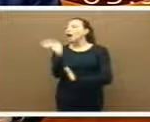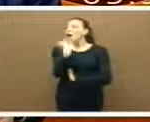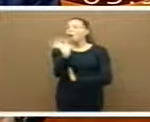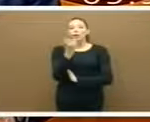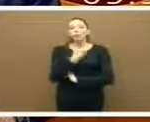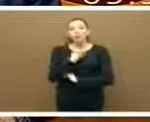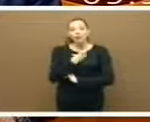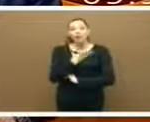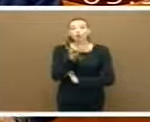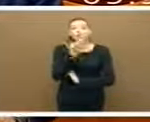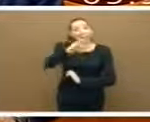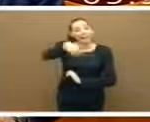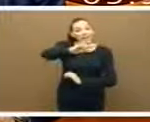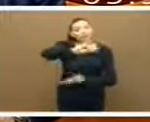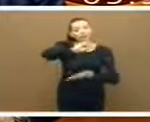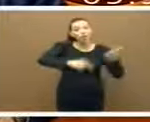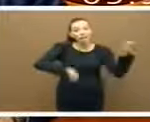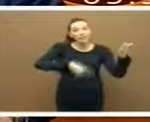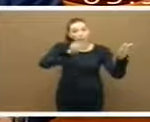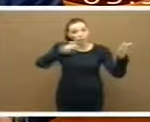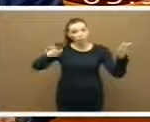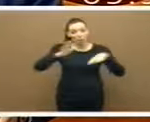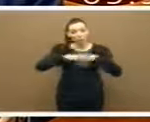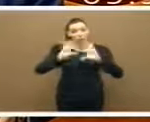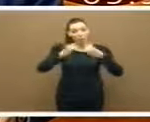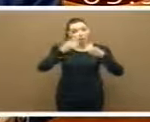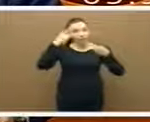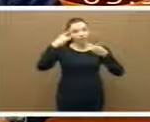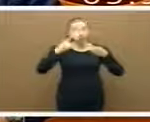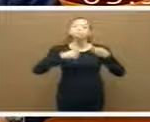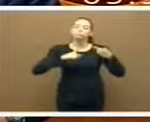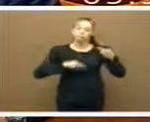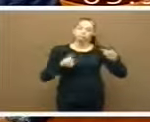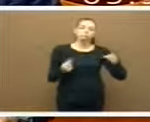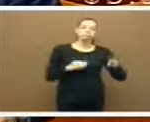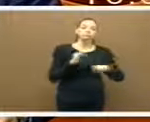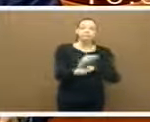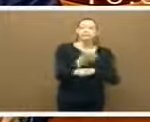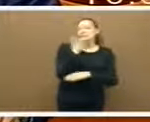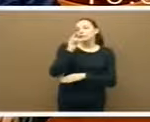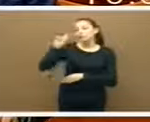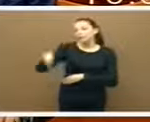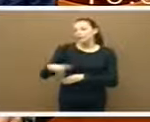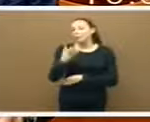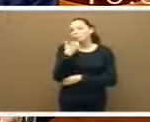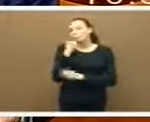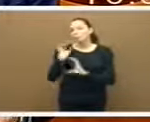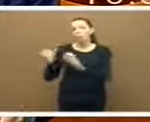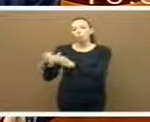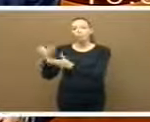contraten para sus festejos, que promuevan el festejo, que contraten reses de ganaderías que están ubicadas en territorio de la